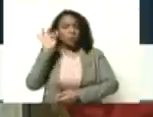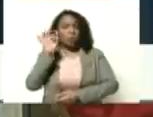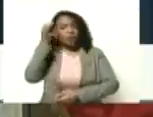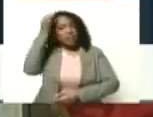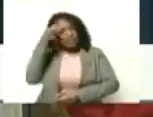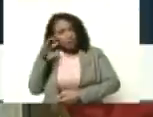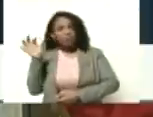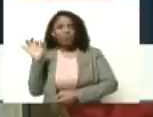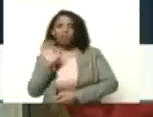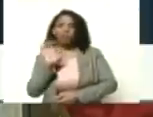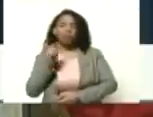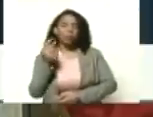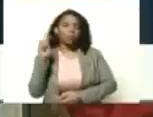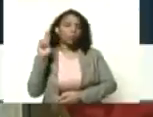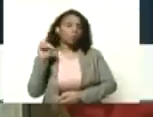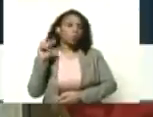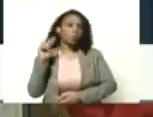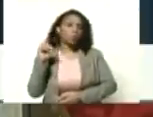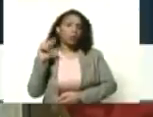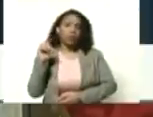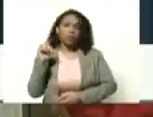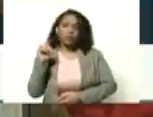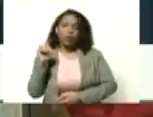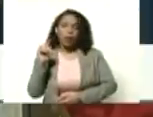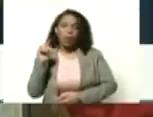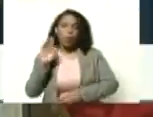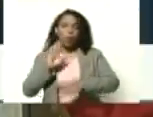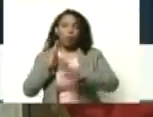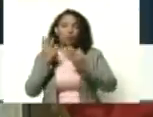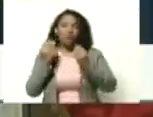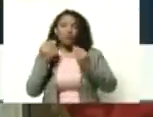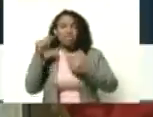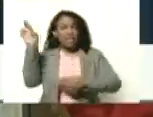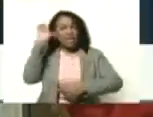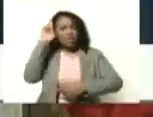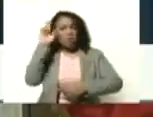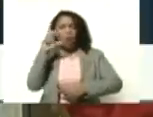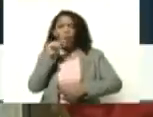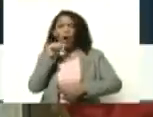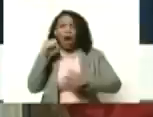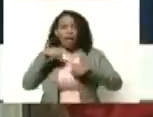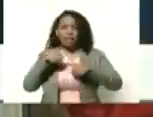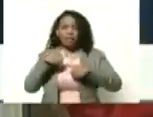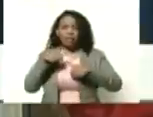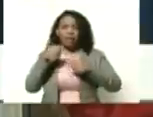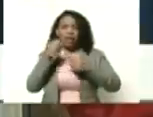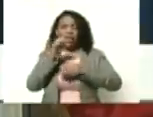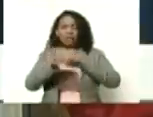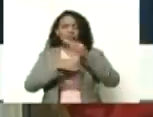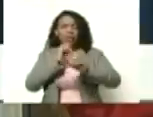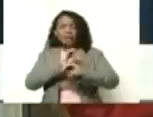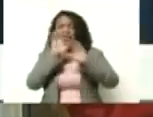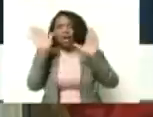nunca por múltiples razones que no vale la pena acá describir